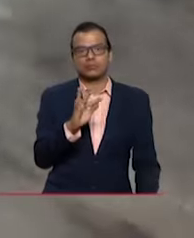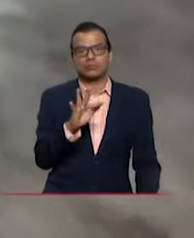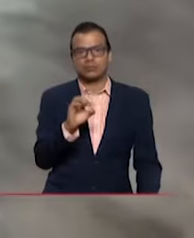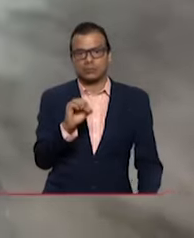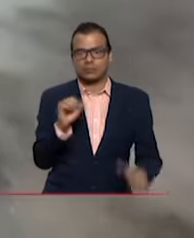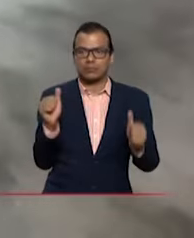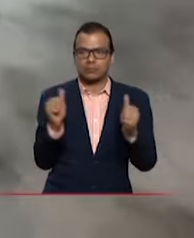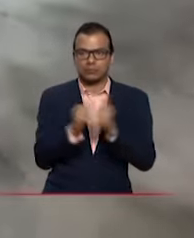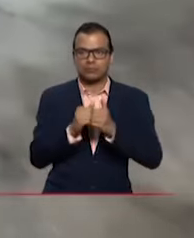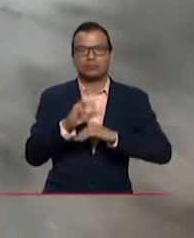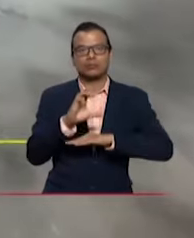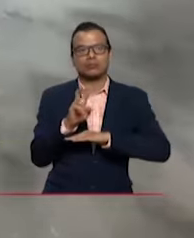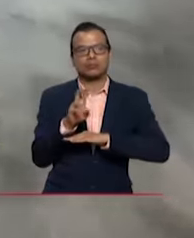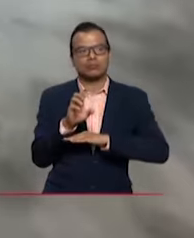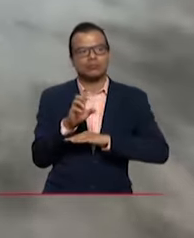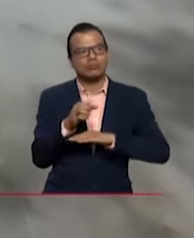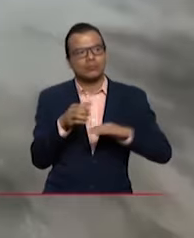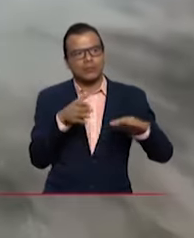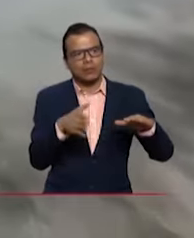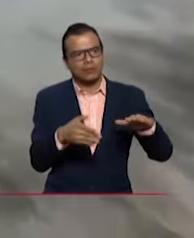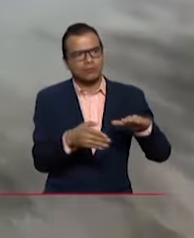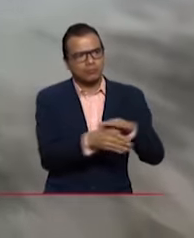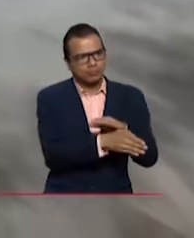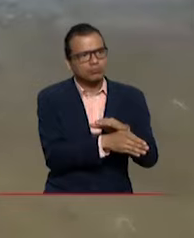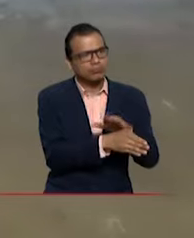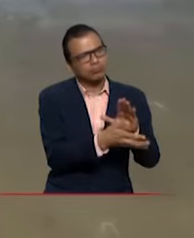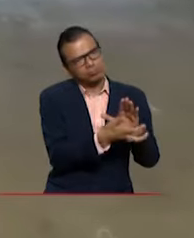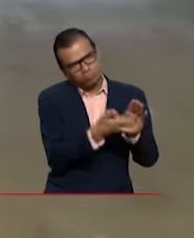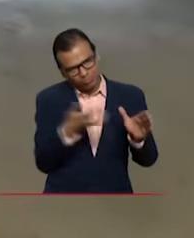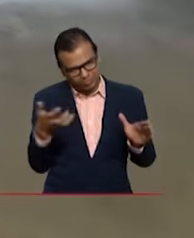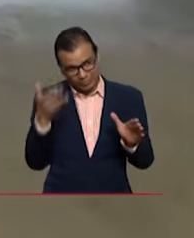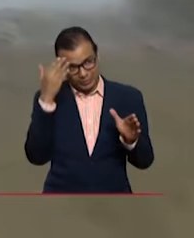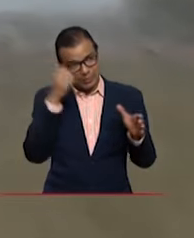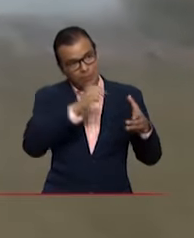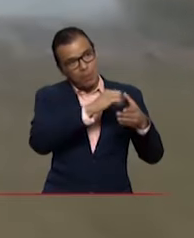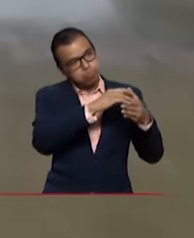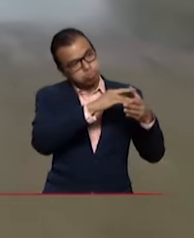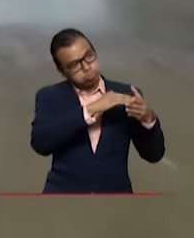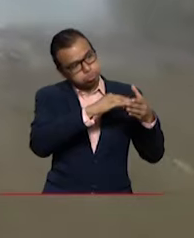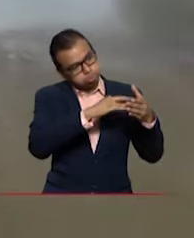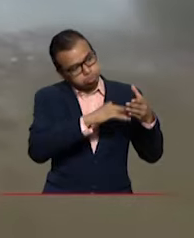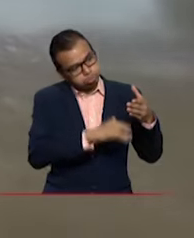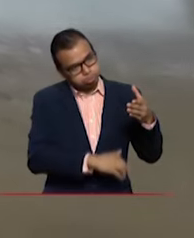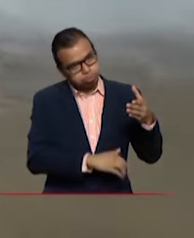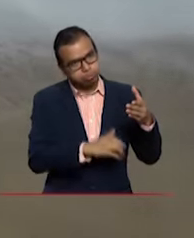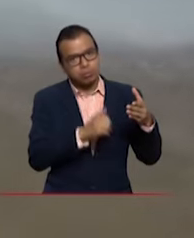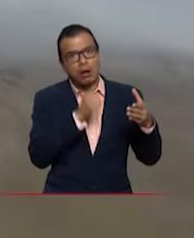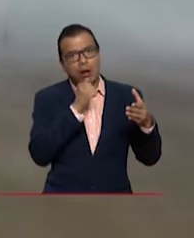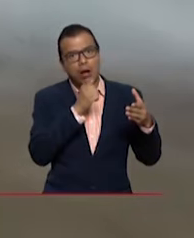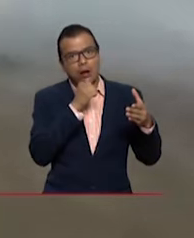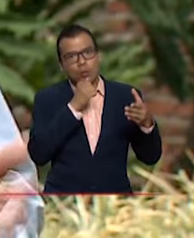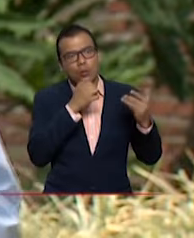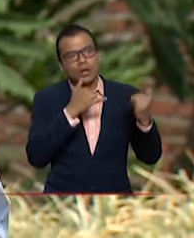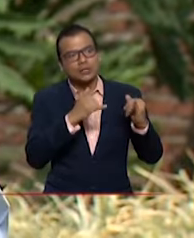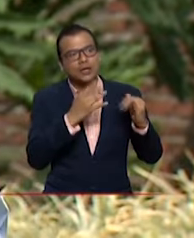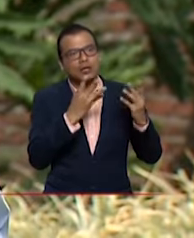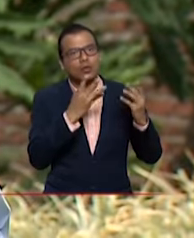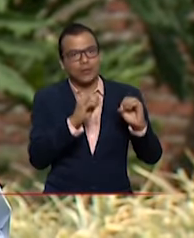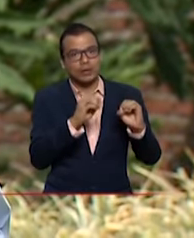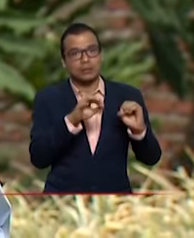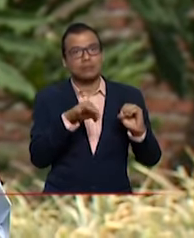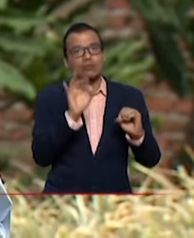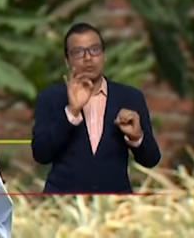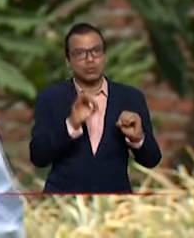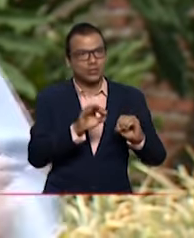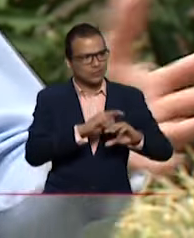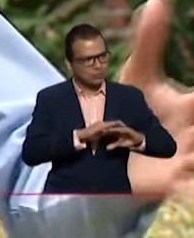alevinos del humedal La Elvita, que debido a su periodo seco perdió más del 90% de su espejo de agua. Desarrollamos ese día